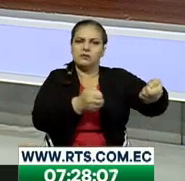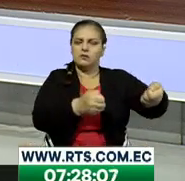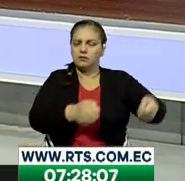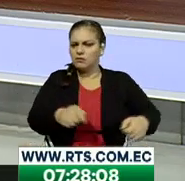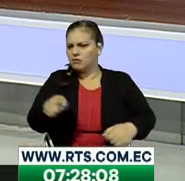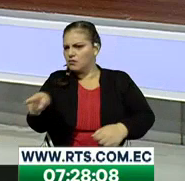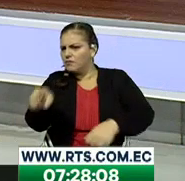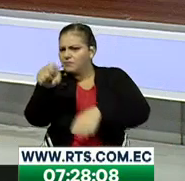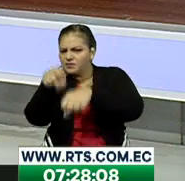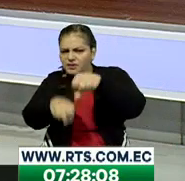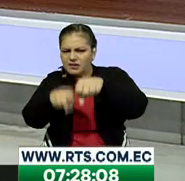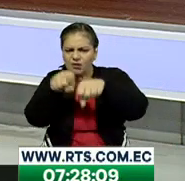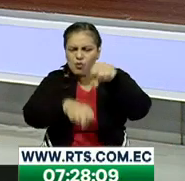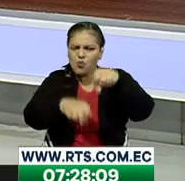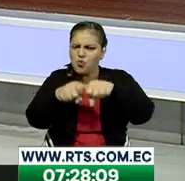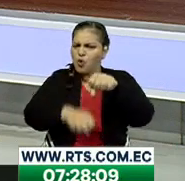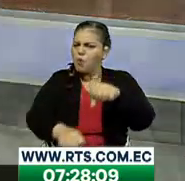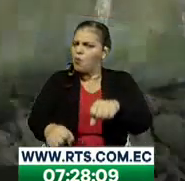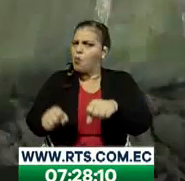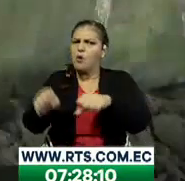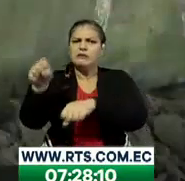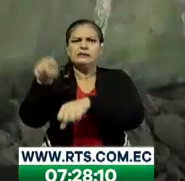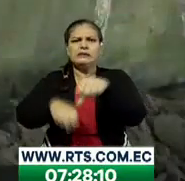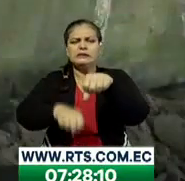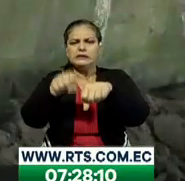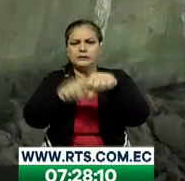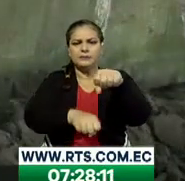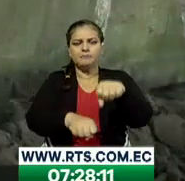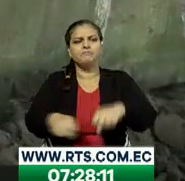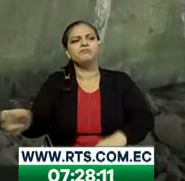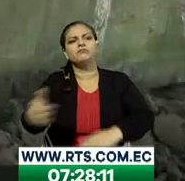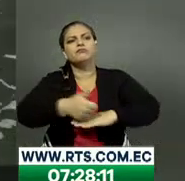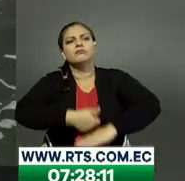de consideración. Por ahora se realizan las acciones